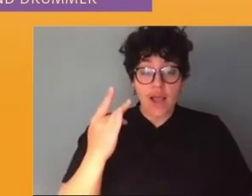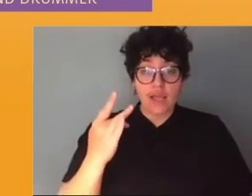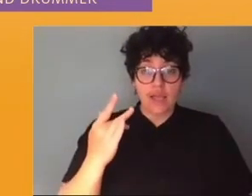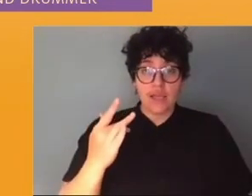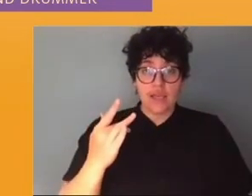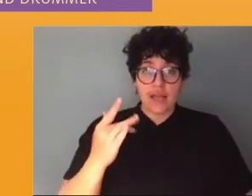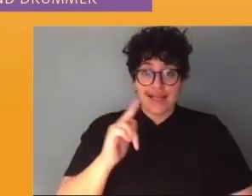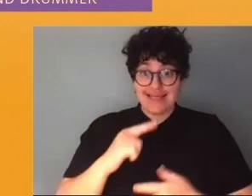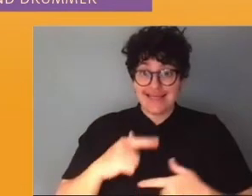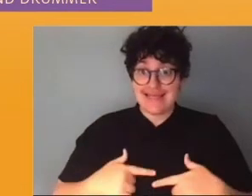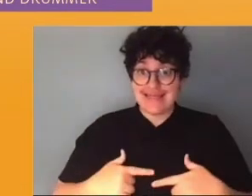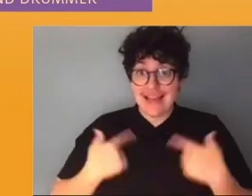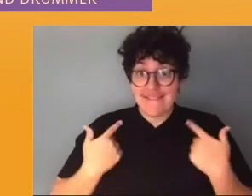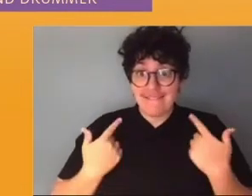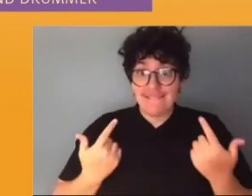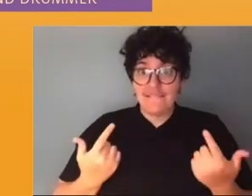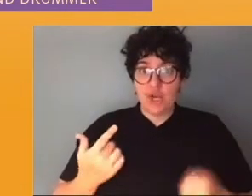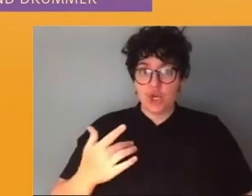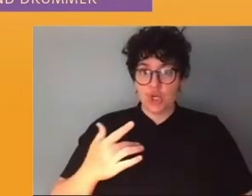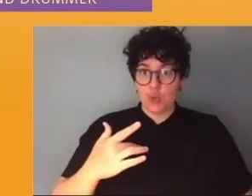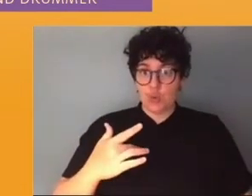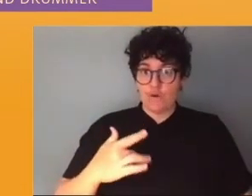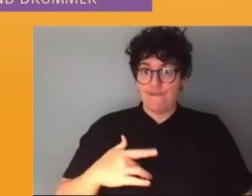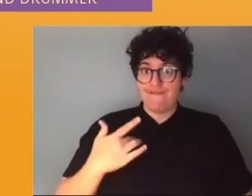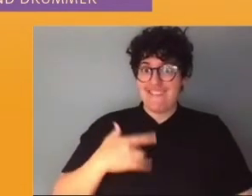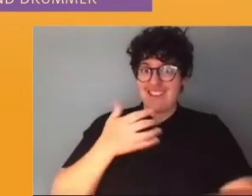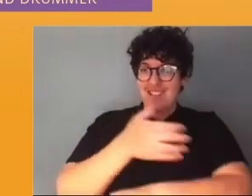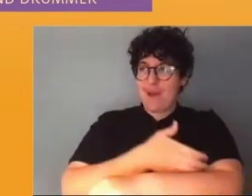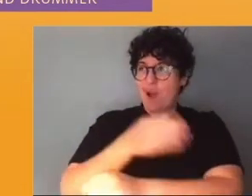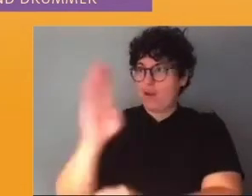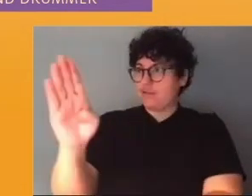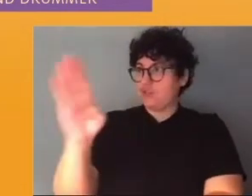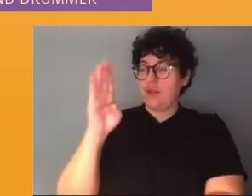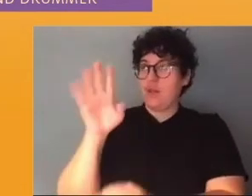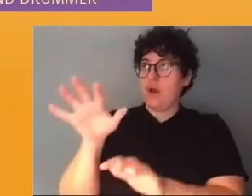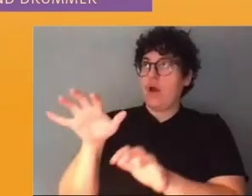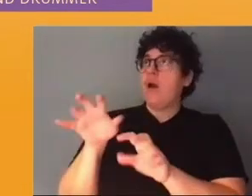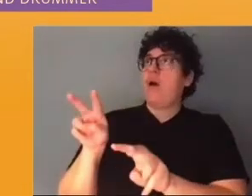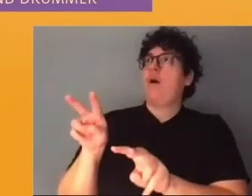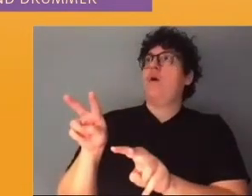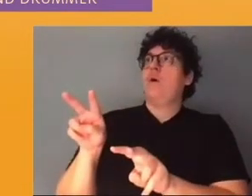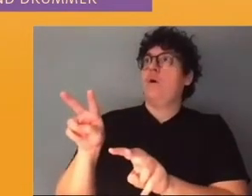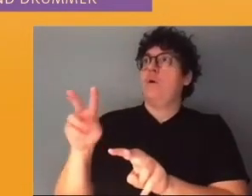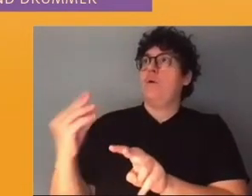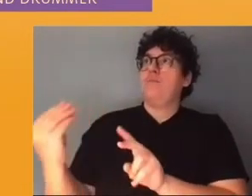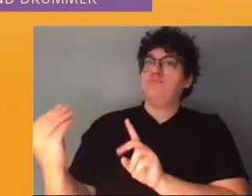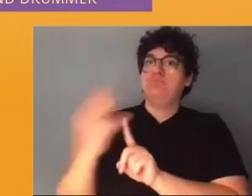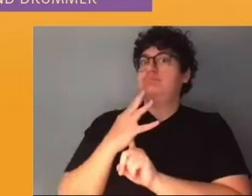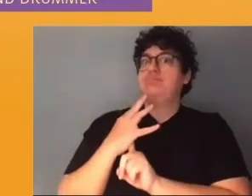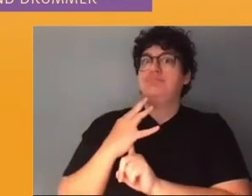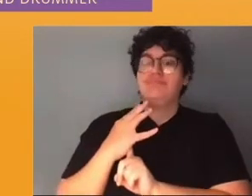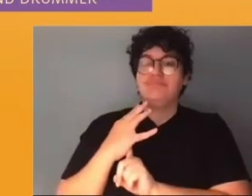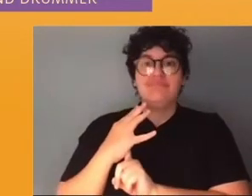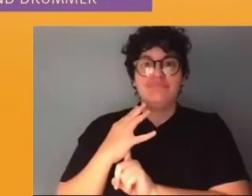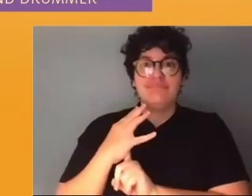poder que te llega directo. Y es como,